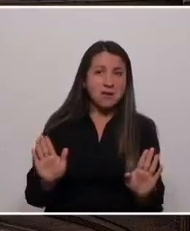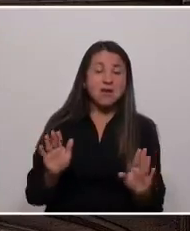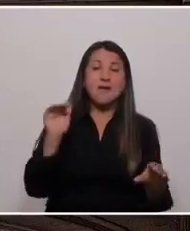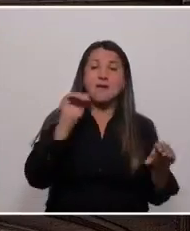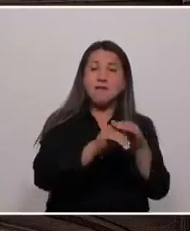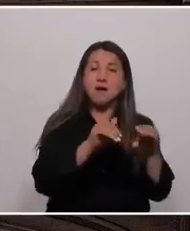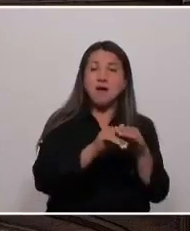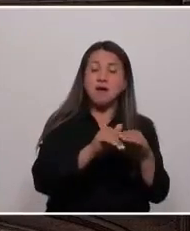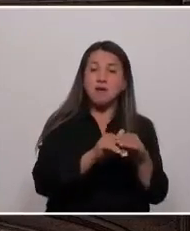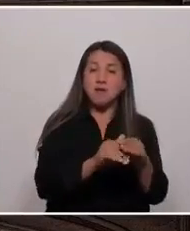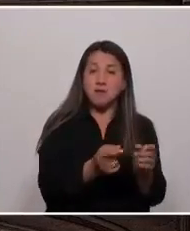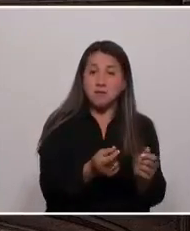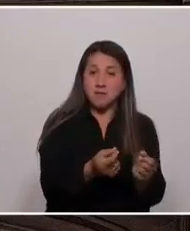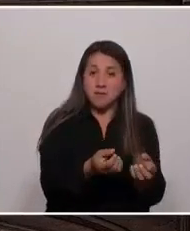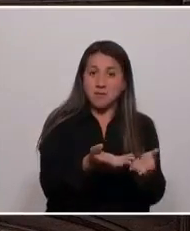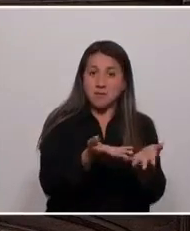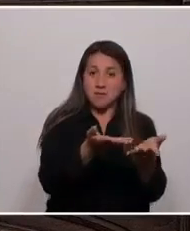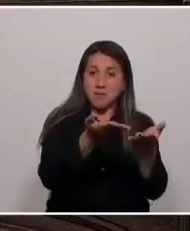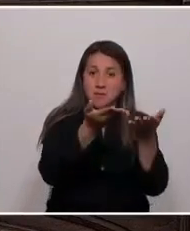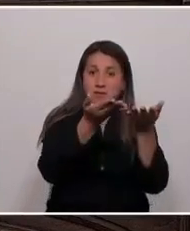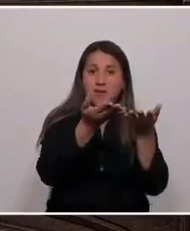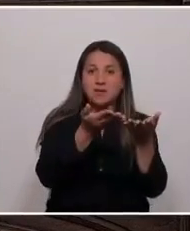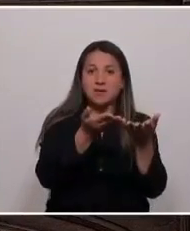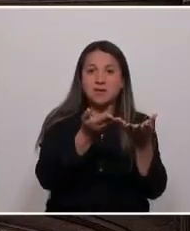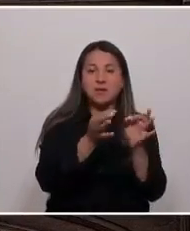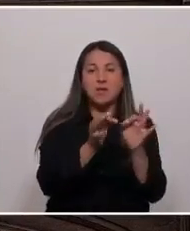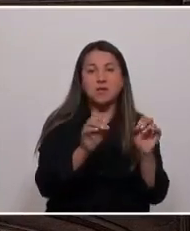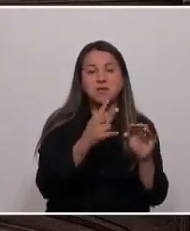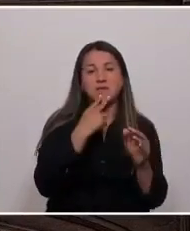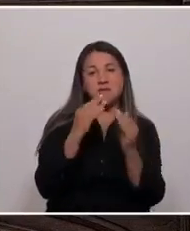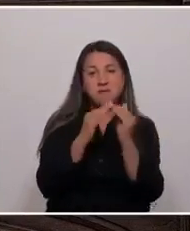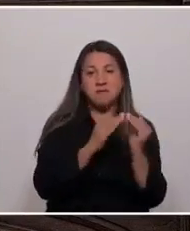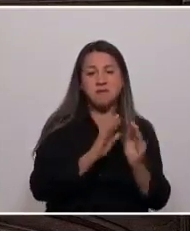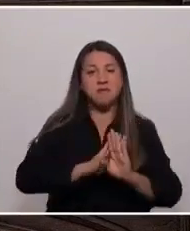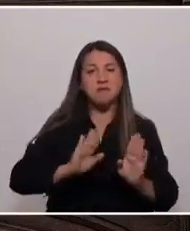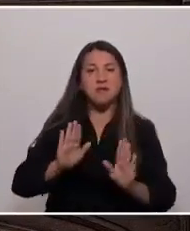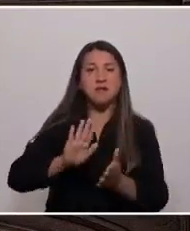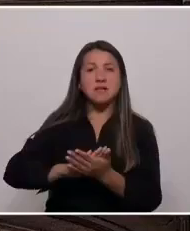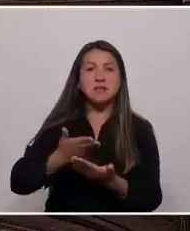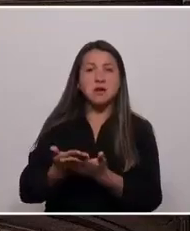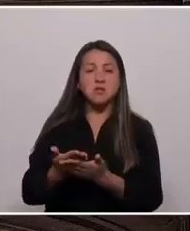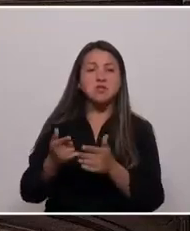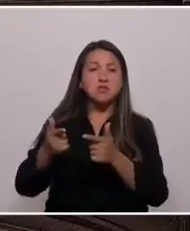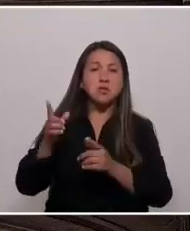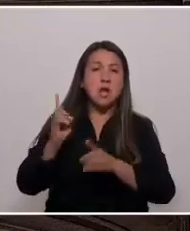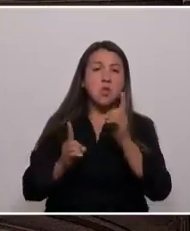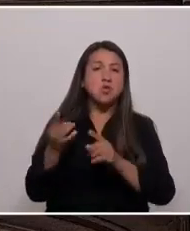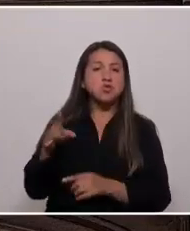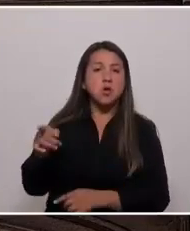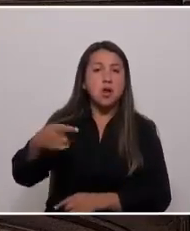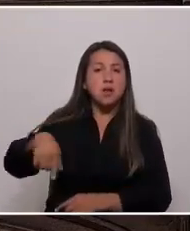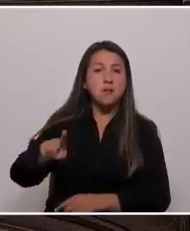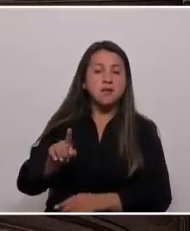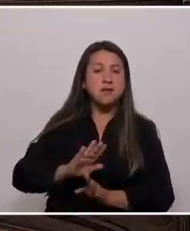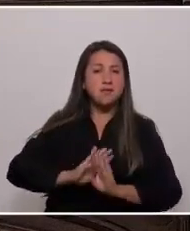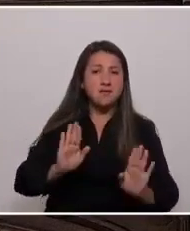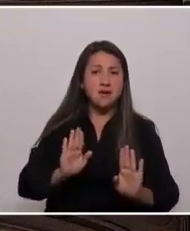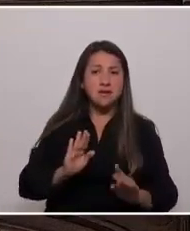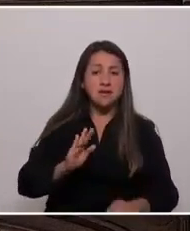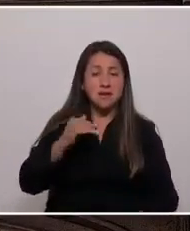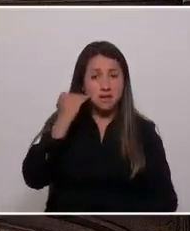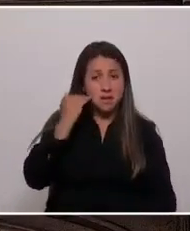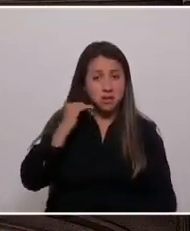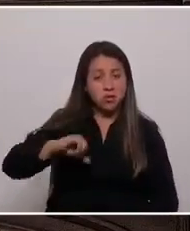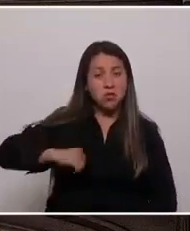enriqueciendo con nuestros sueños de vivienda y educación basta que la salud sea un privilegio de pocos basta que de nuestros niños y jóvenes sólo puedan ser